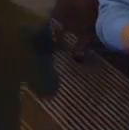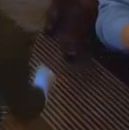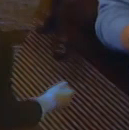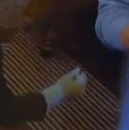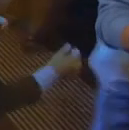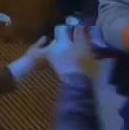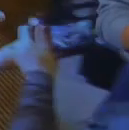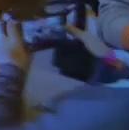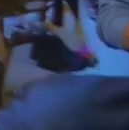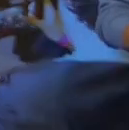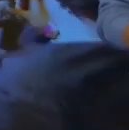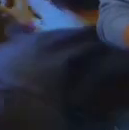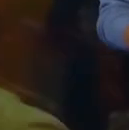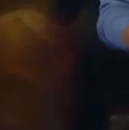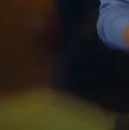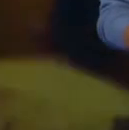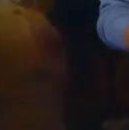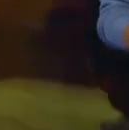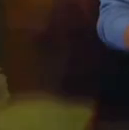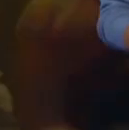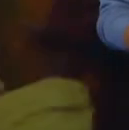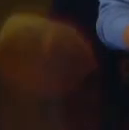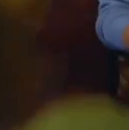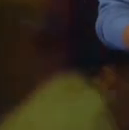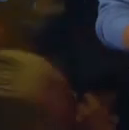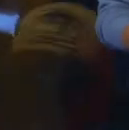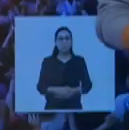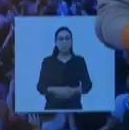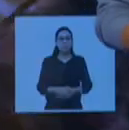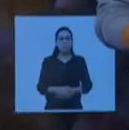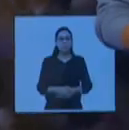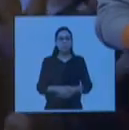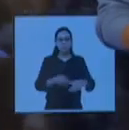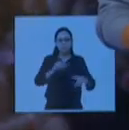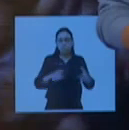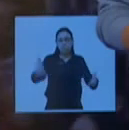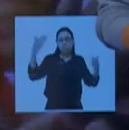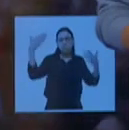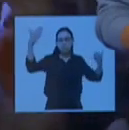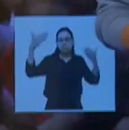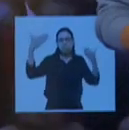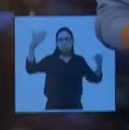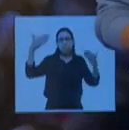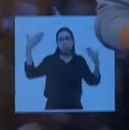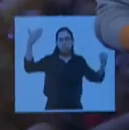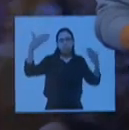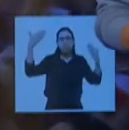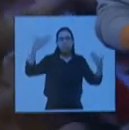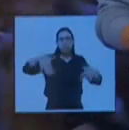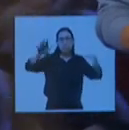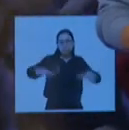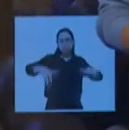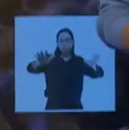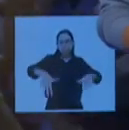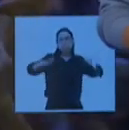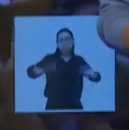vuelta, que en su propuesta sobre todo, ¿no? Apostar a esos clivajes que dividen agua en la sociedad y que se lo dio Milei en bandeja, si se quiere, ¿no? Creo